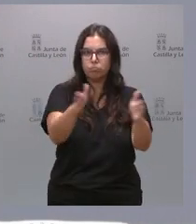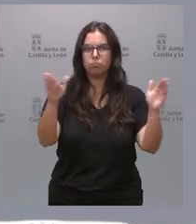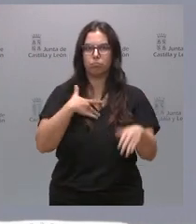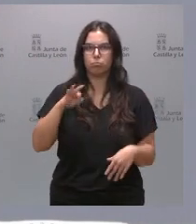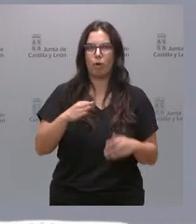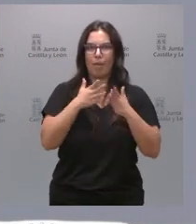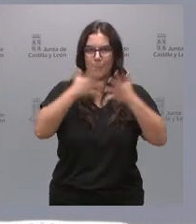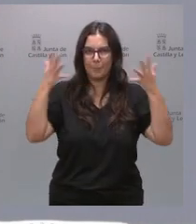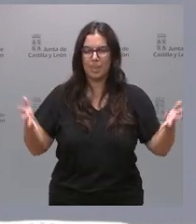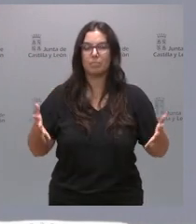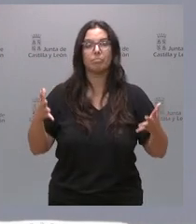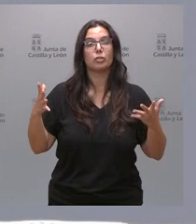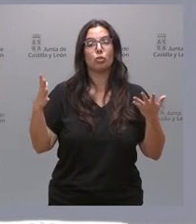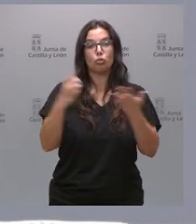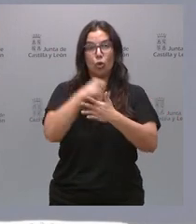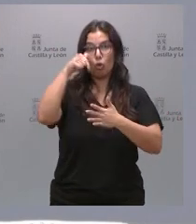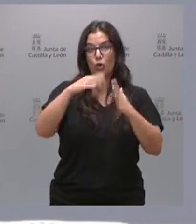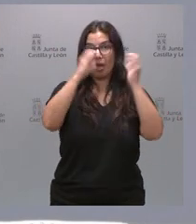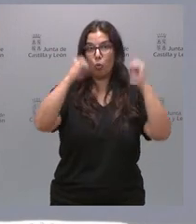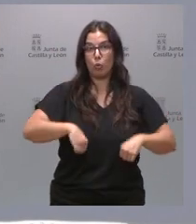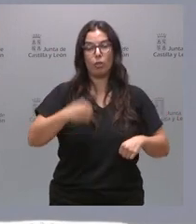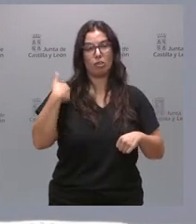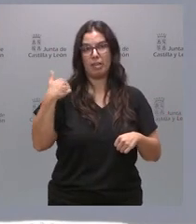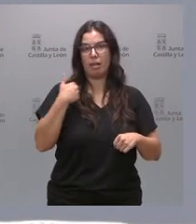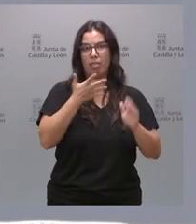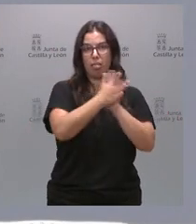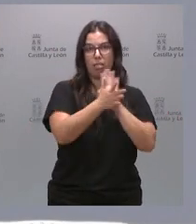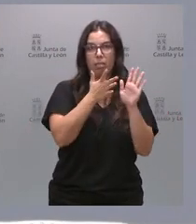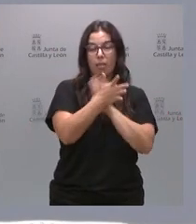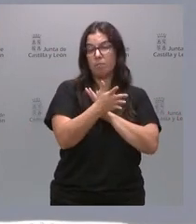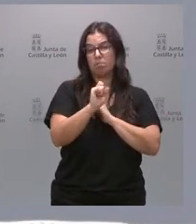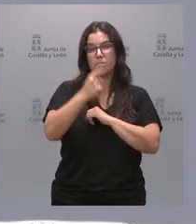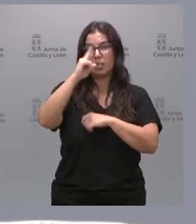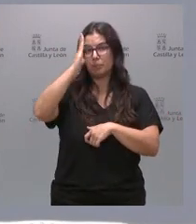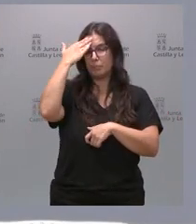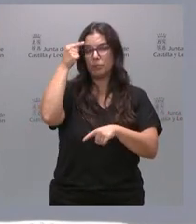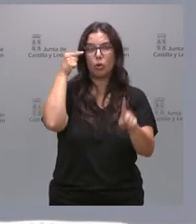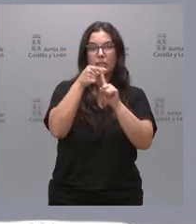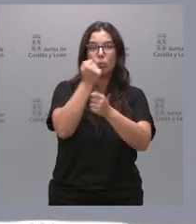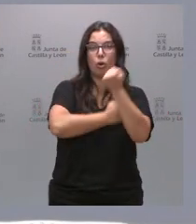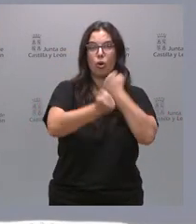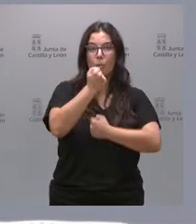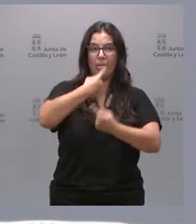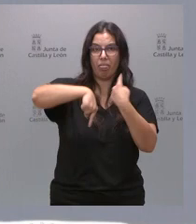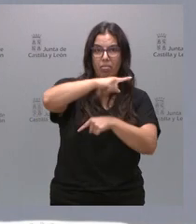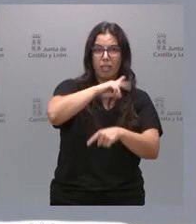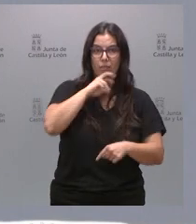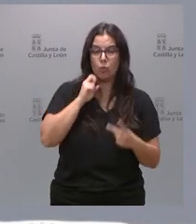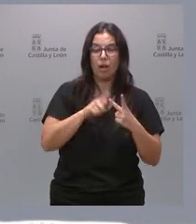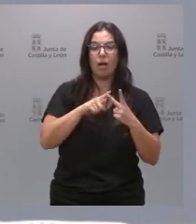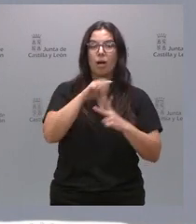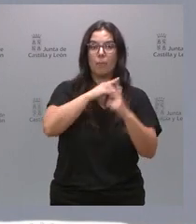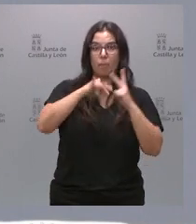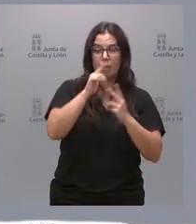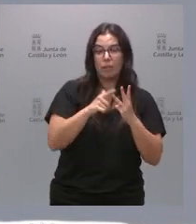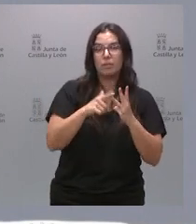Estos son todos los acuerdos de hoy que básicamente ven ustedes que se centran en la economía circular en la sostenibilidad ambiental